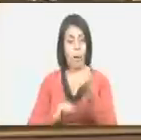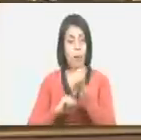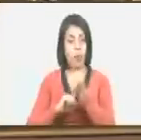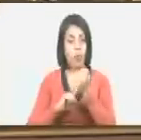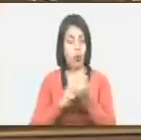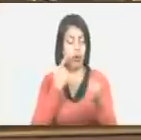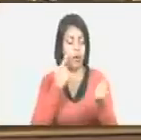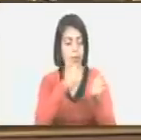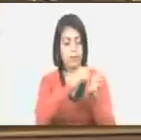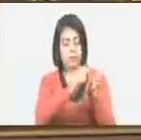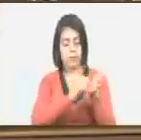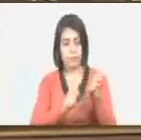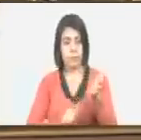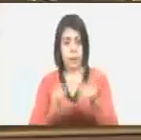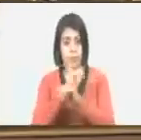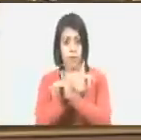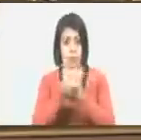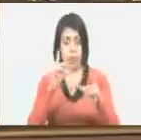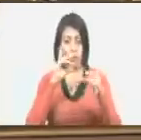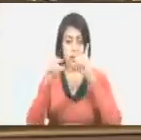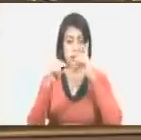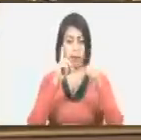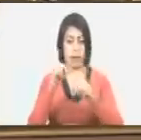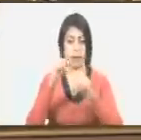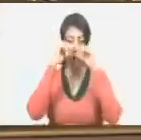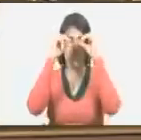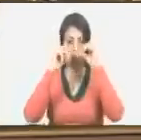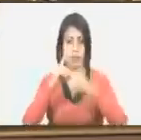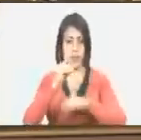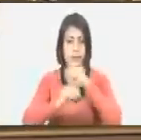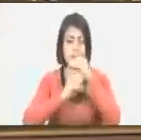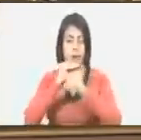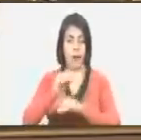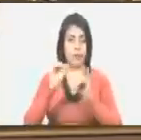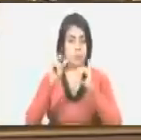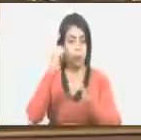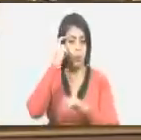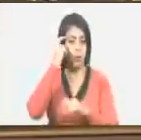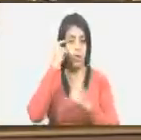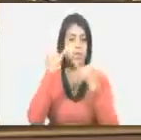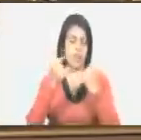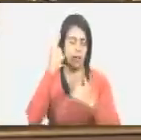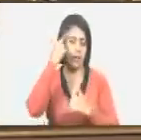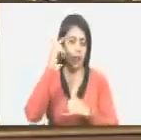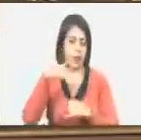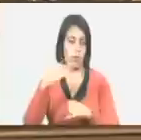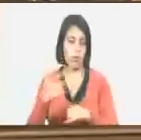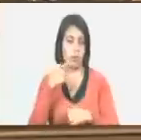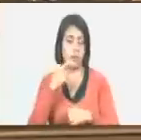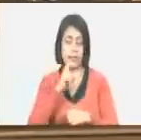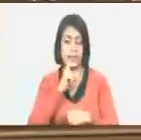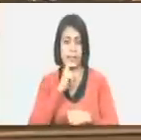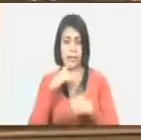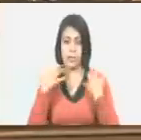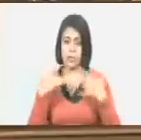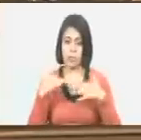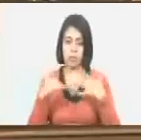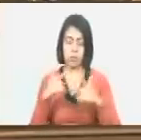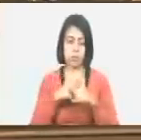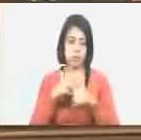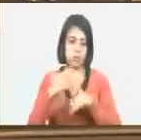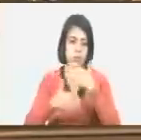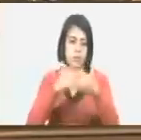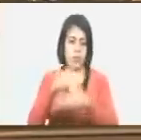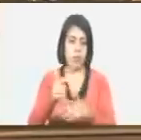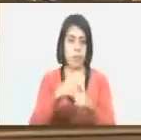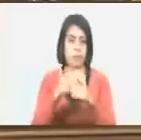posición. Concluido el debate, la sentencia se dictará el mismo día. Cuando la complejidad del asunto o lo avanzado